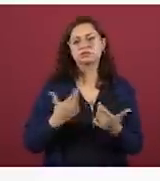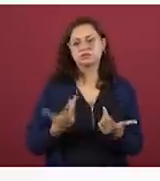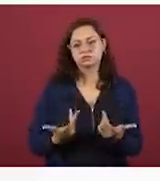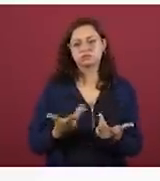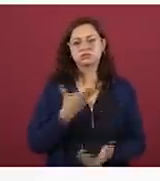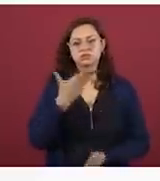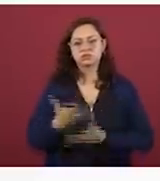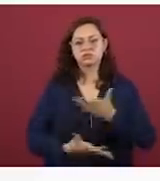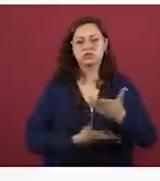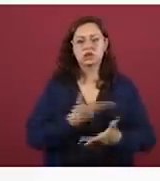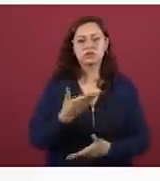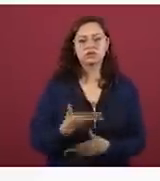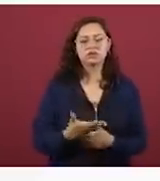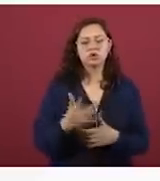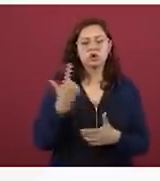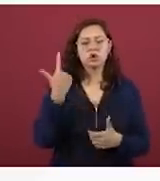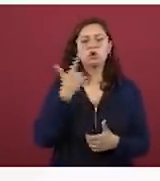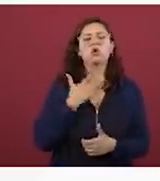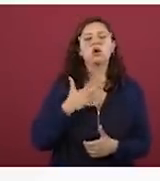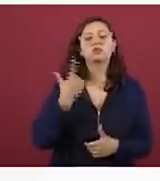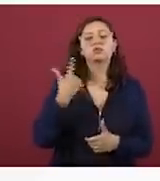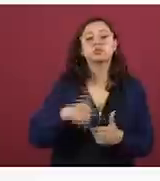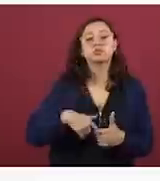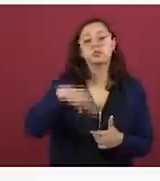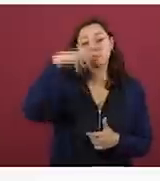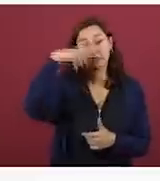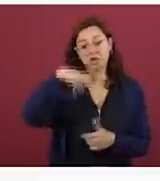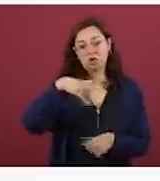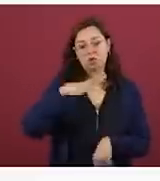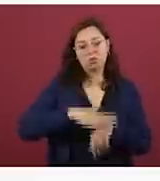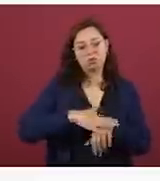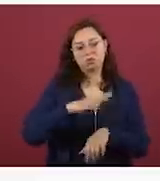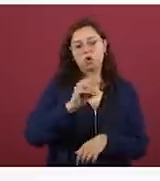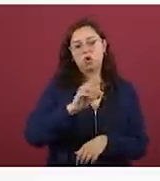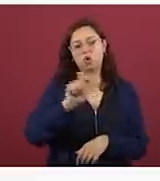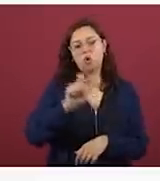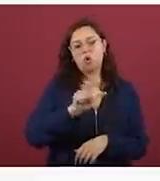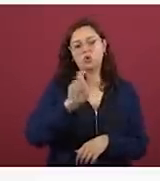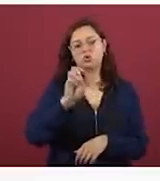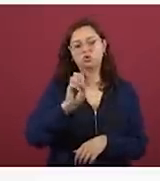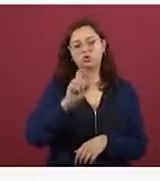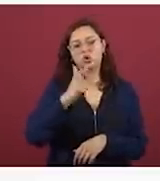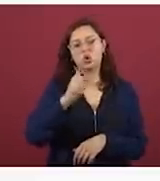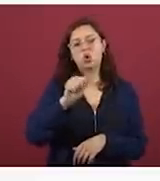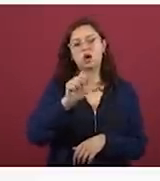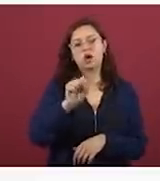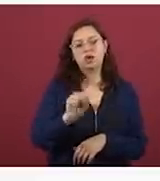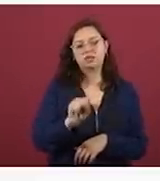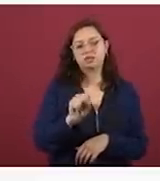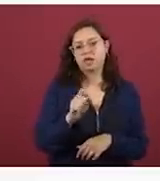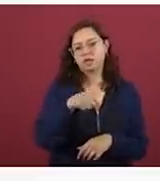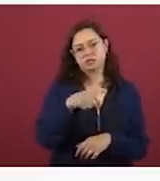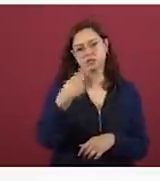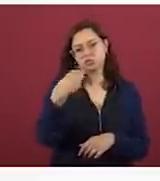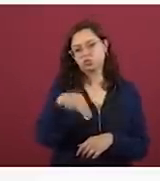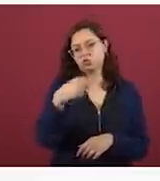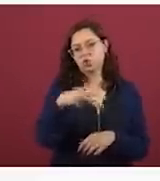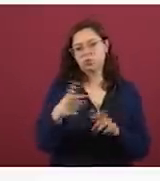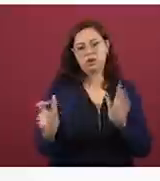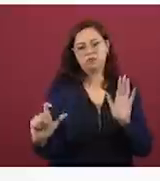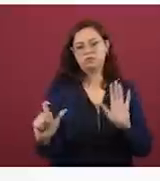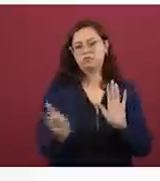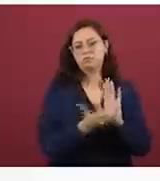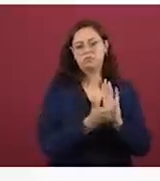Servicios Gasolineros de México, es Oxogas, es su nombre, la razón social ya del nombre